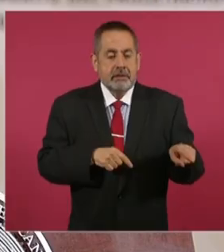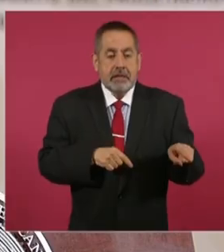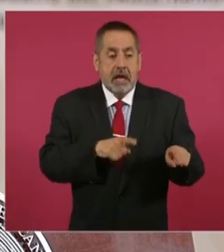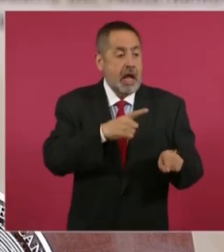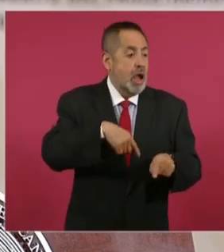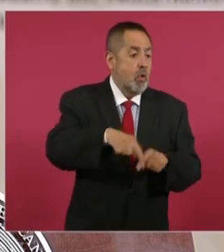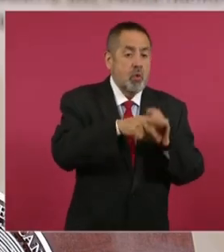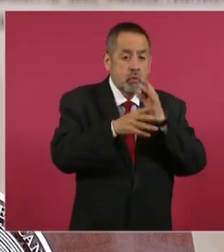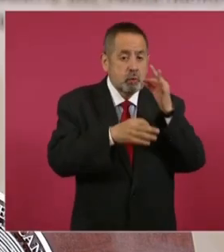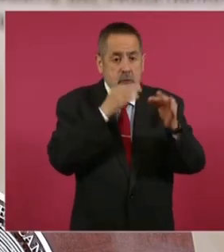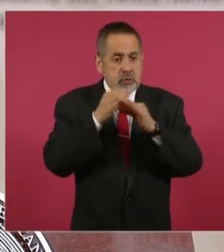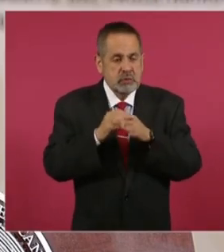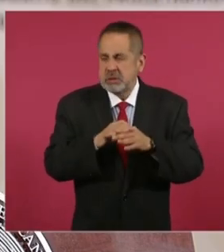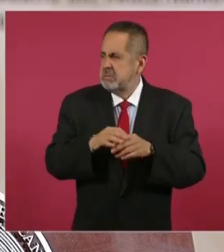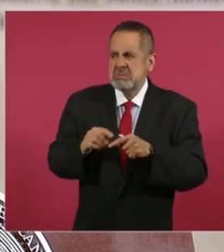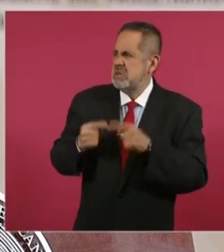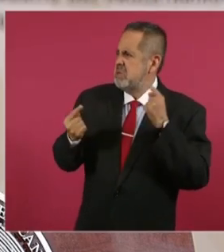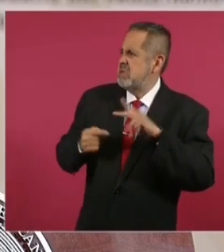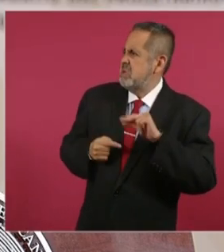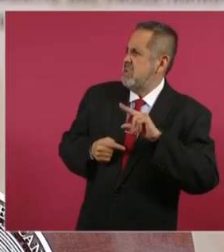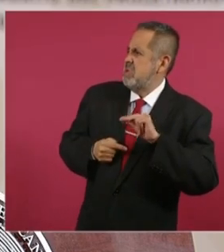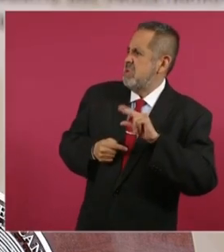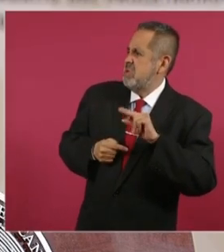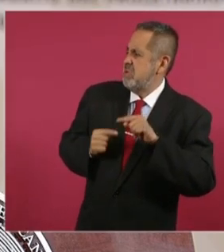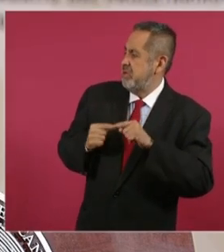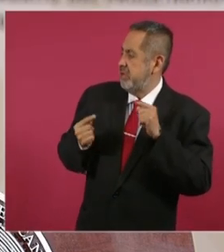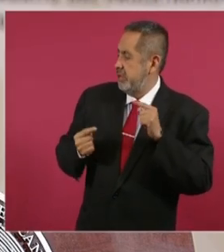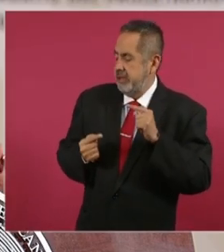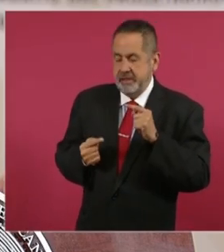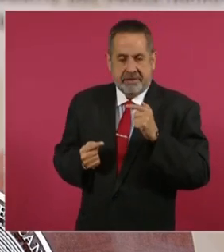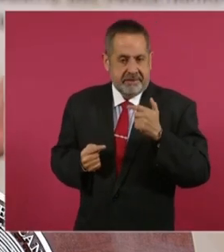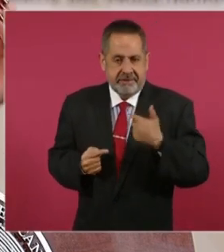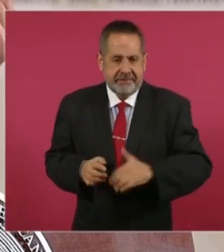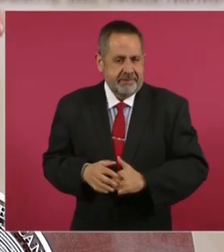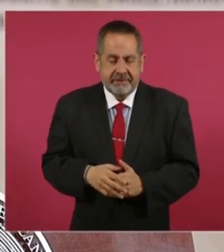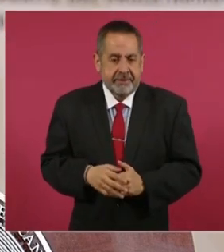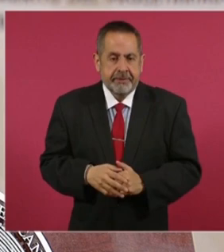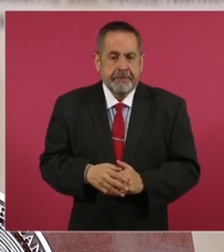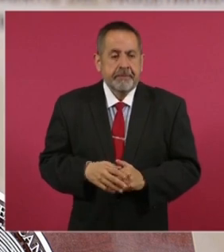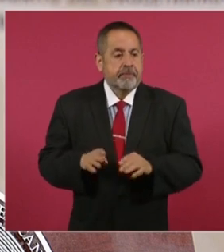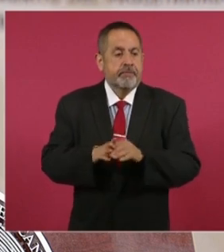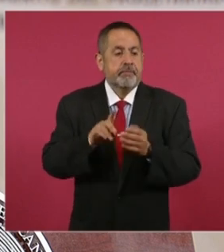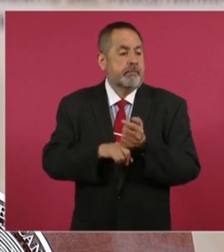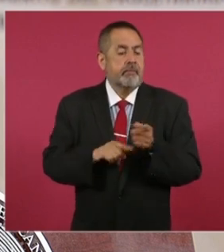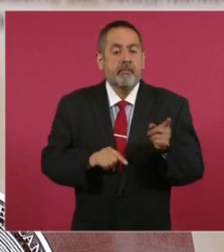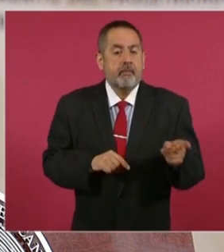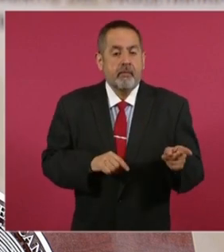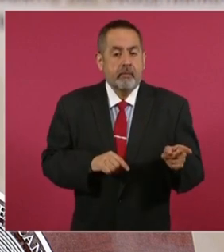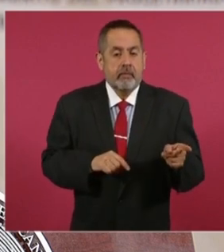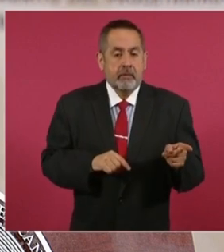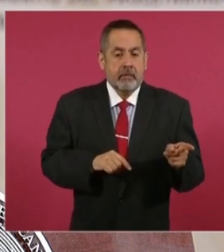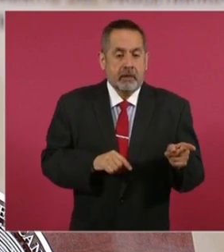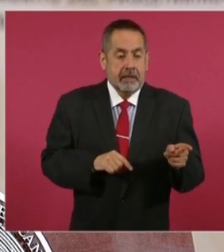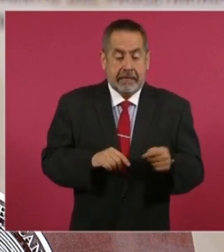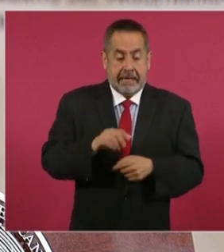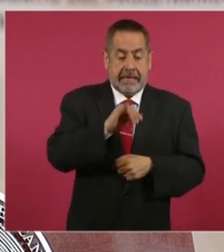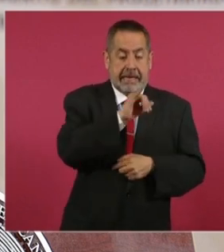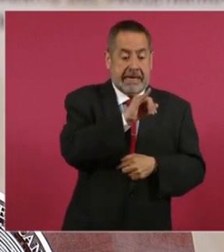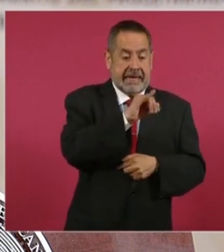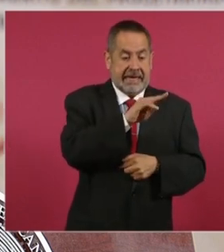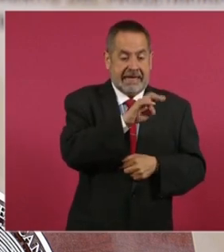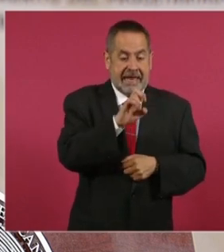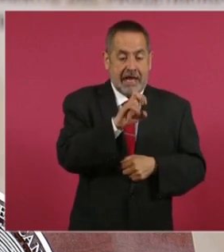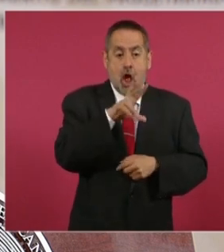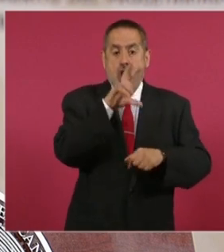afanan por llevar la contraria. Así vemos cómo se puede pasar del INE no se toca